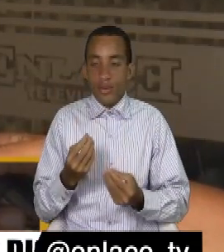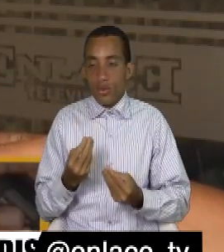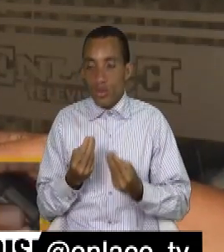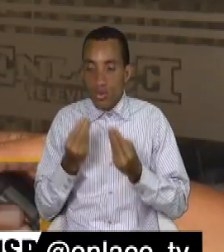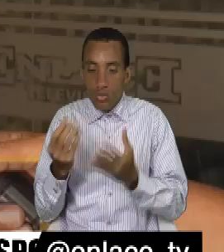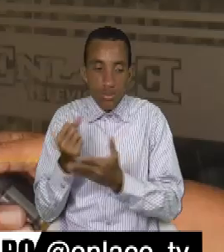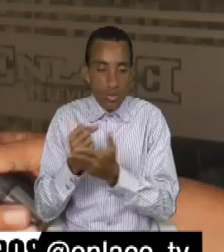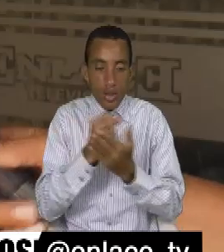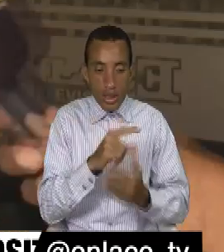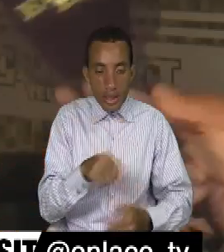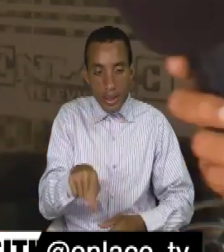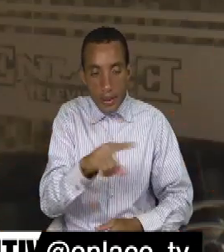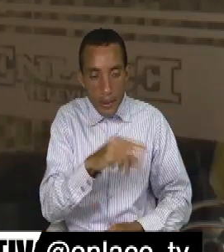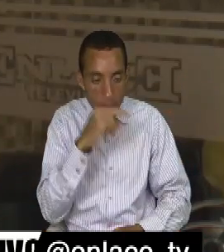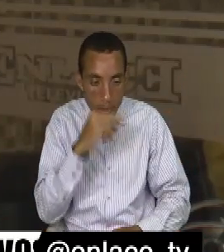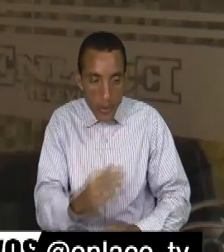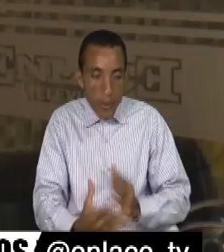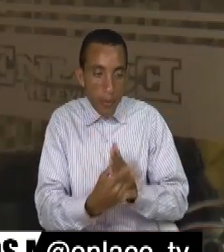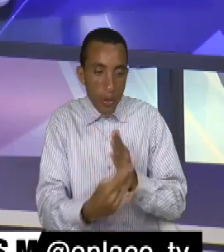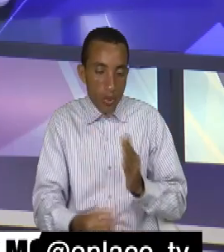niños que no tienen recursos.